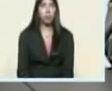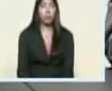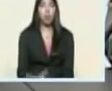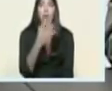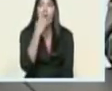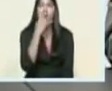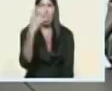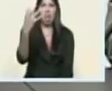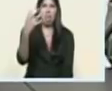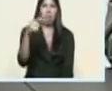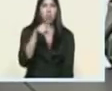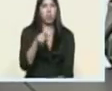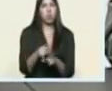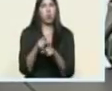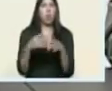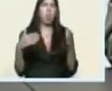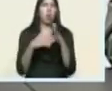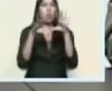Gritando contra el mundo.